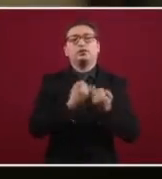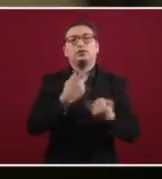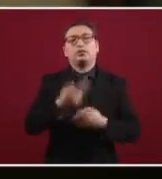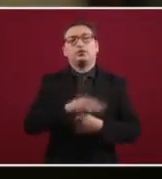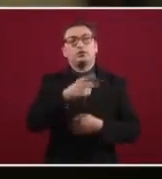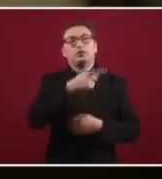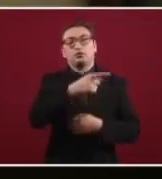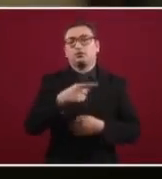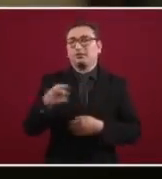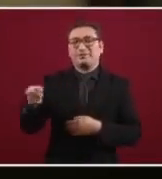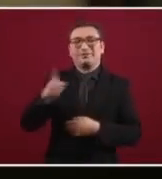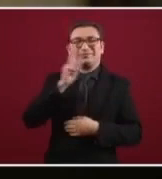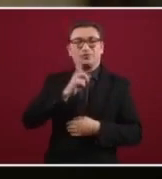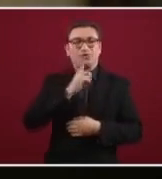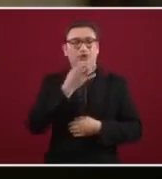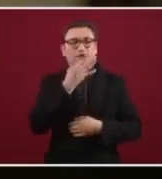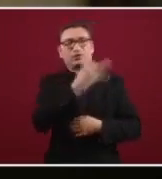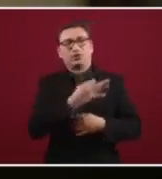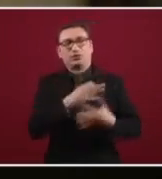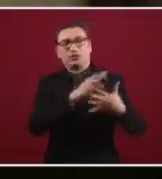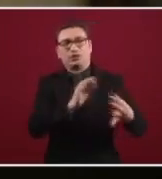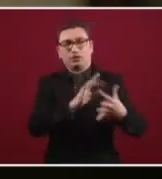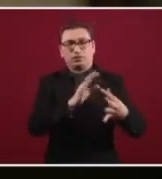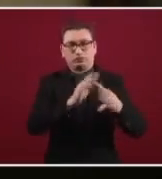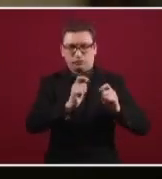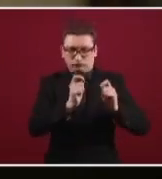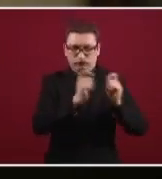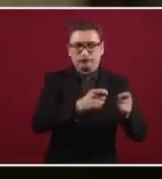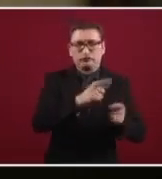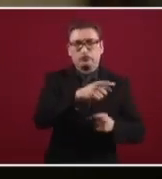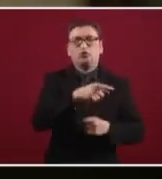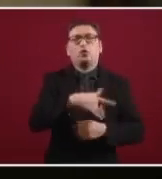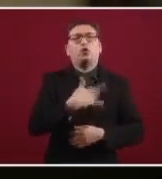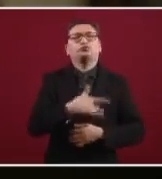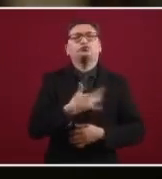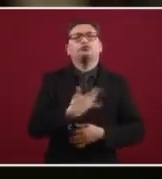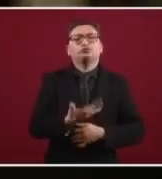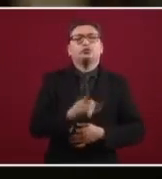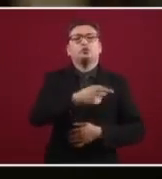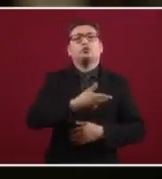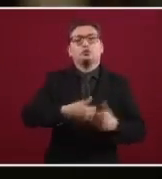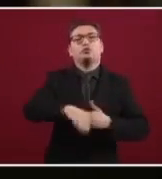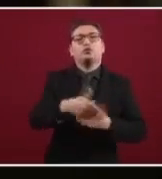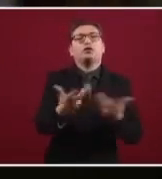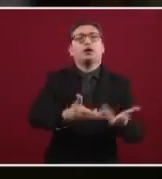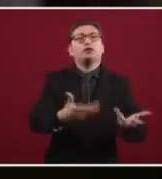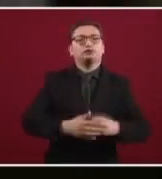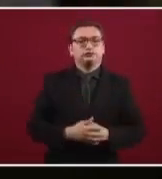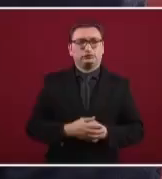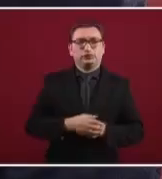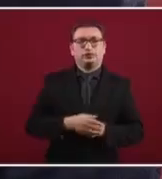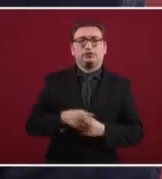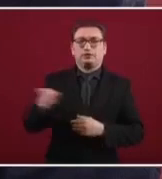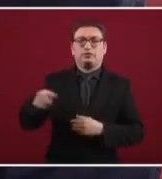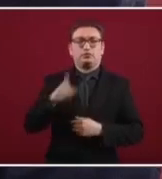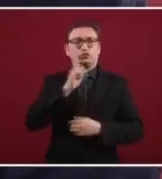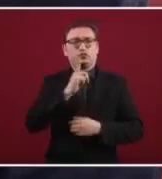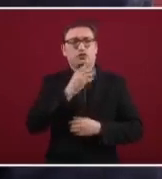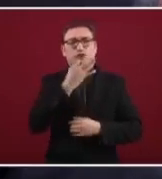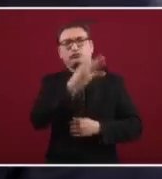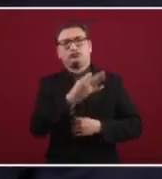estas palabras? ¿Cómo acepta usted esta misión o esta encomienda? ¿Qué acciones va a tomar y qué impresión tiene tras este